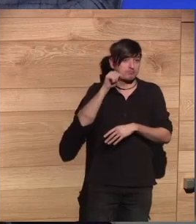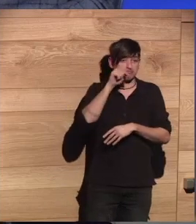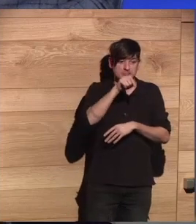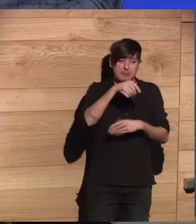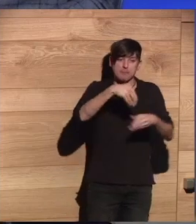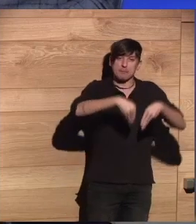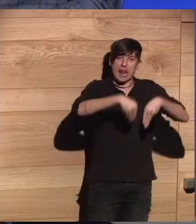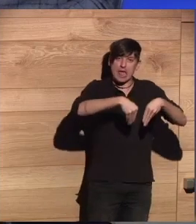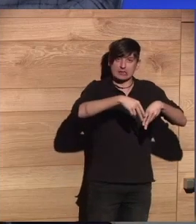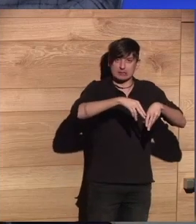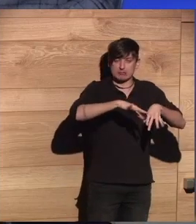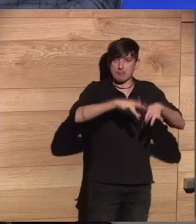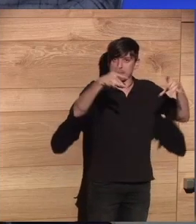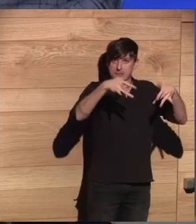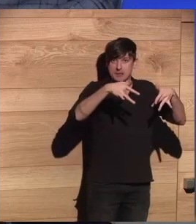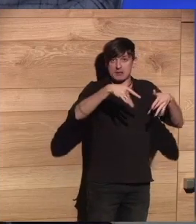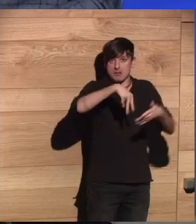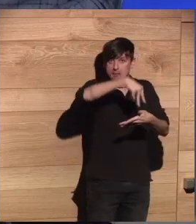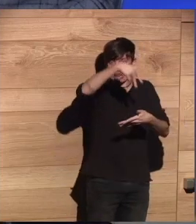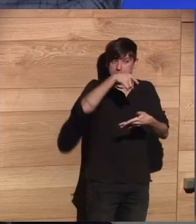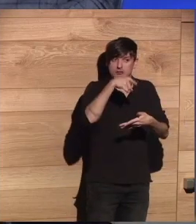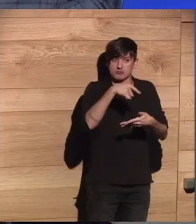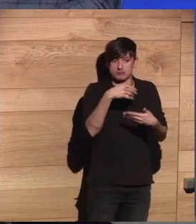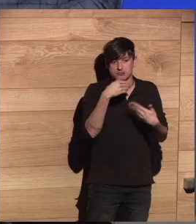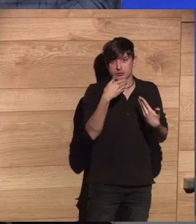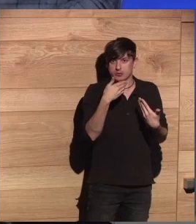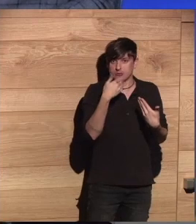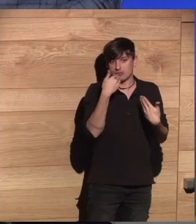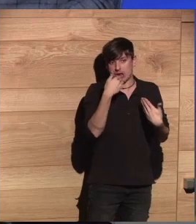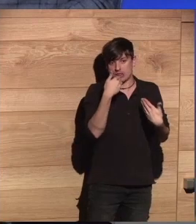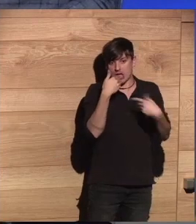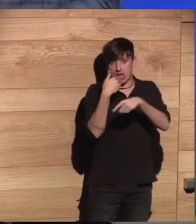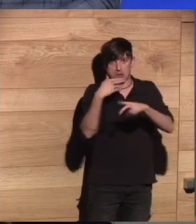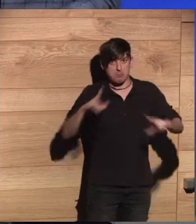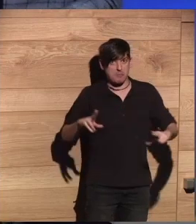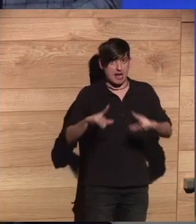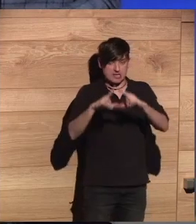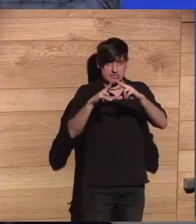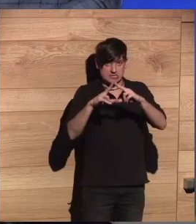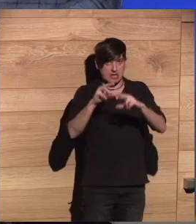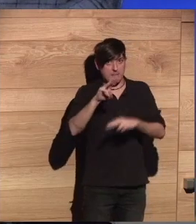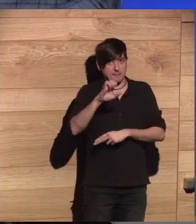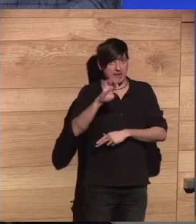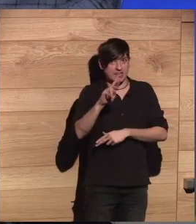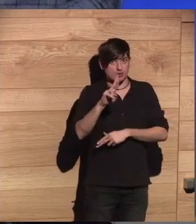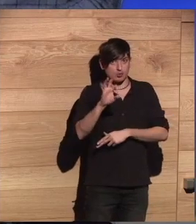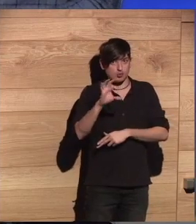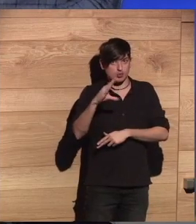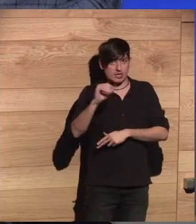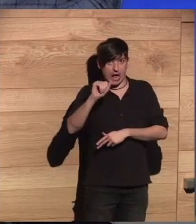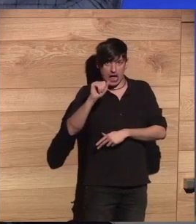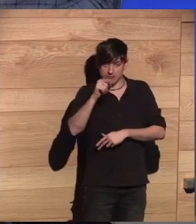este ballet tiene muchísimo y debe mucho a París. A París y a Petrushka. A Petrushka de Stravinsky.